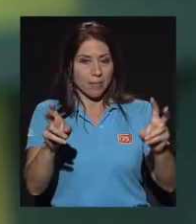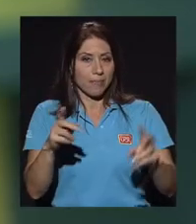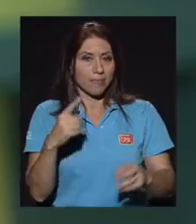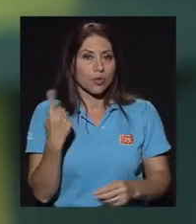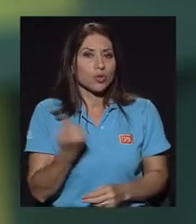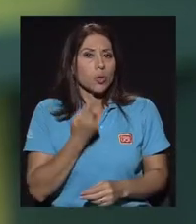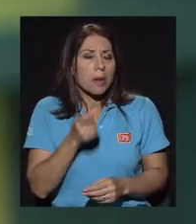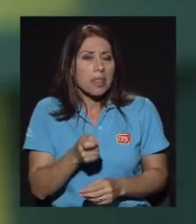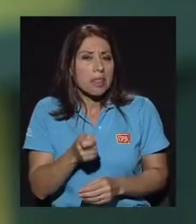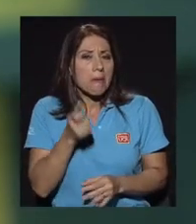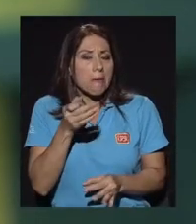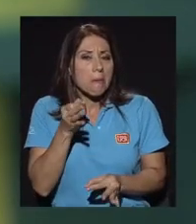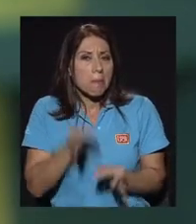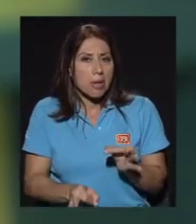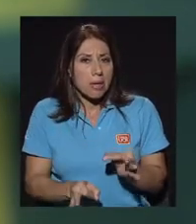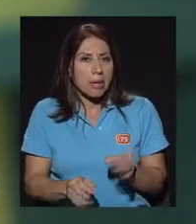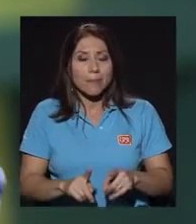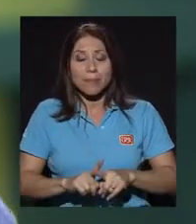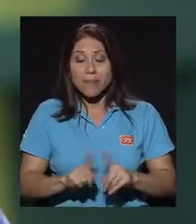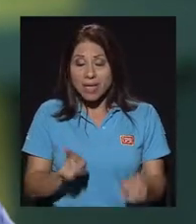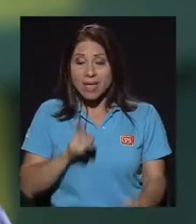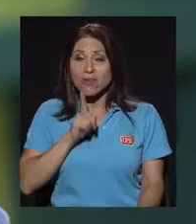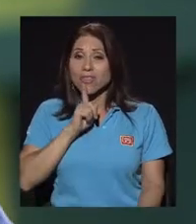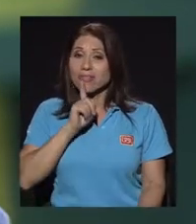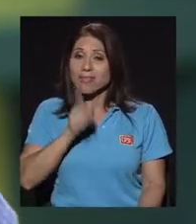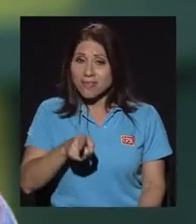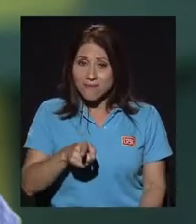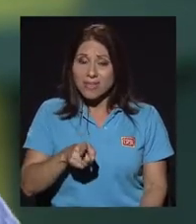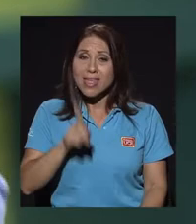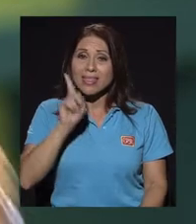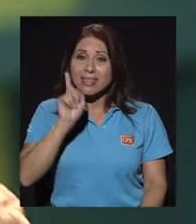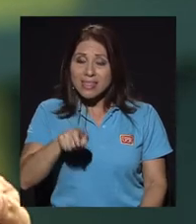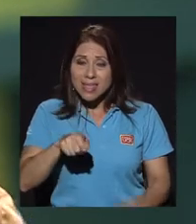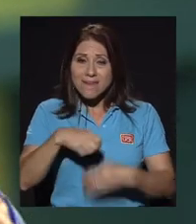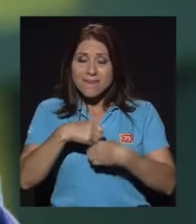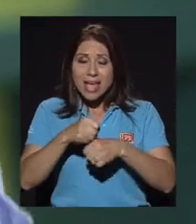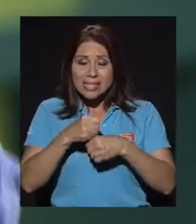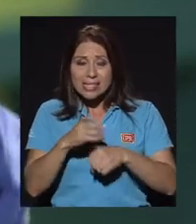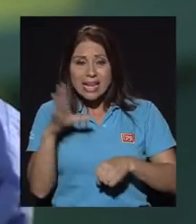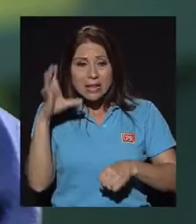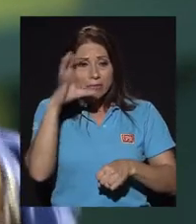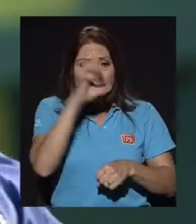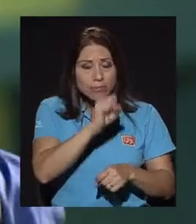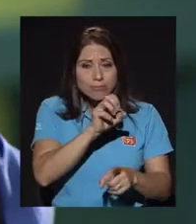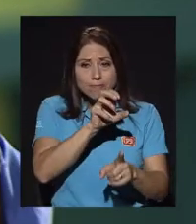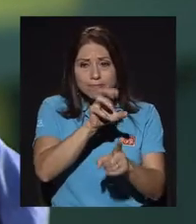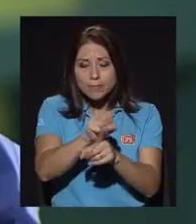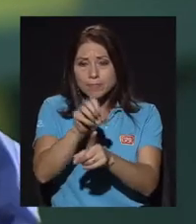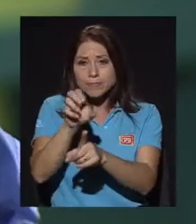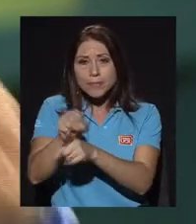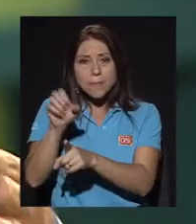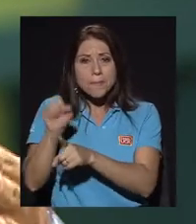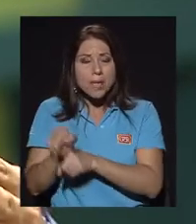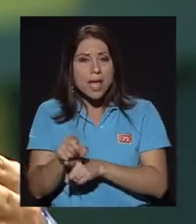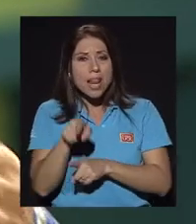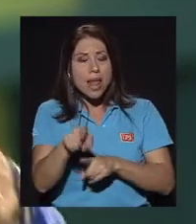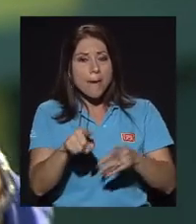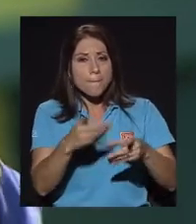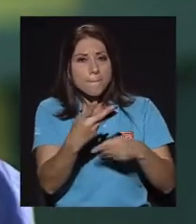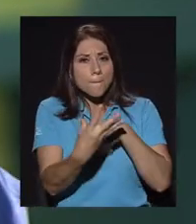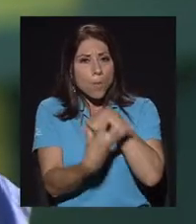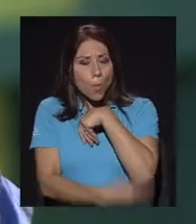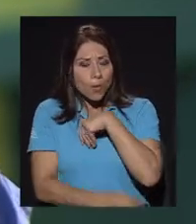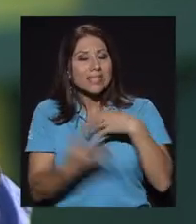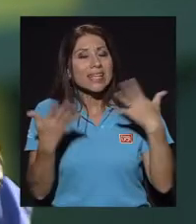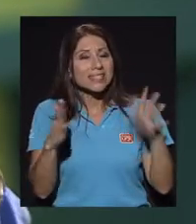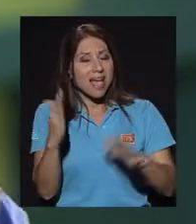de soslayo, pero definitivamente hay que mapear esa pobreza y ya tenemos buenos indicios de